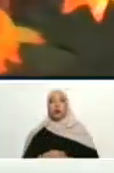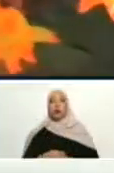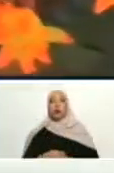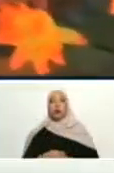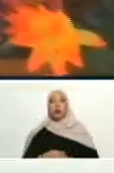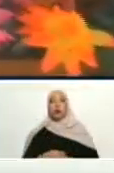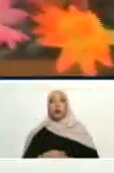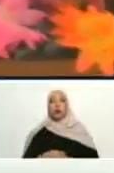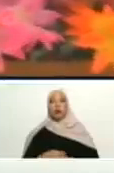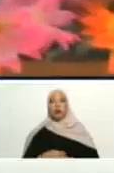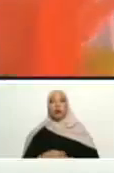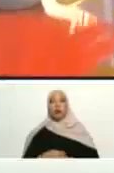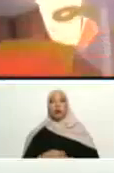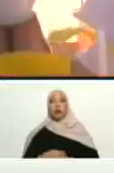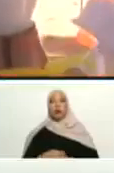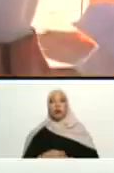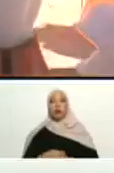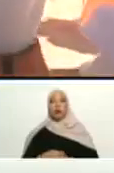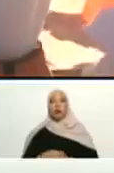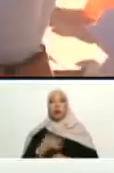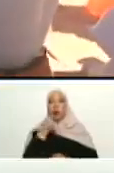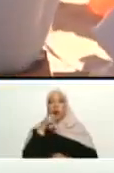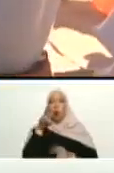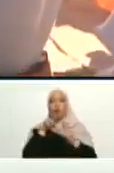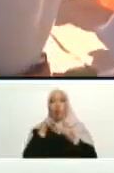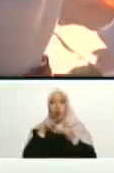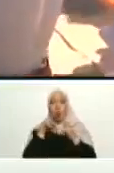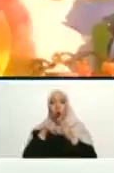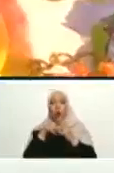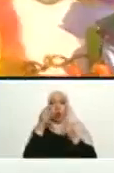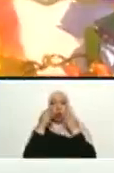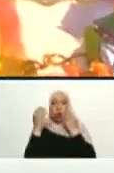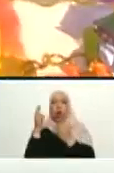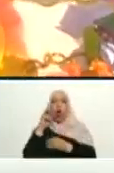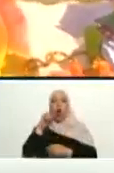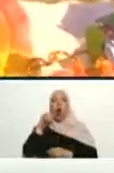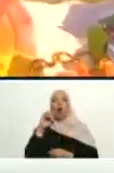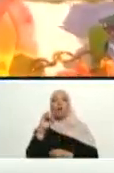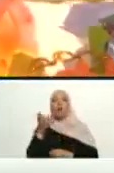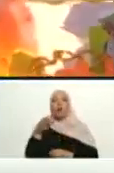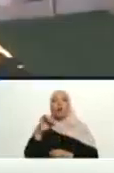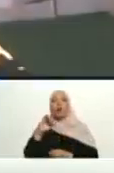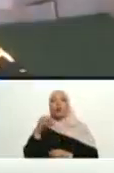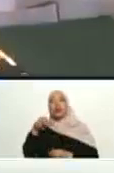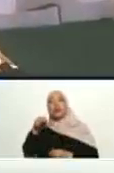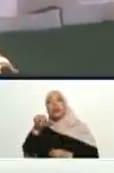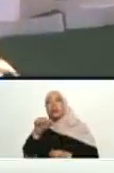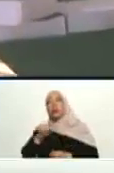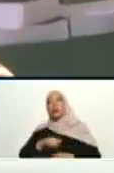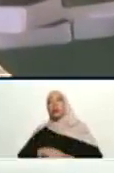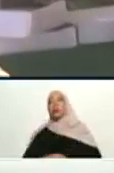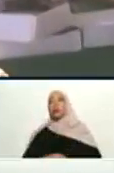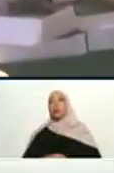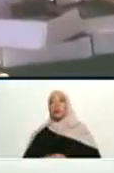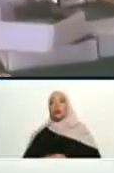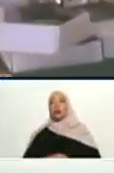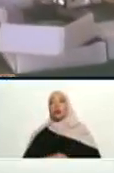Eso se pierde de vista, eso es una belleza. Lo conozco muy bien también, Mochima. También es otro polo turístico,